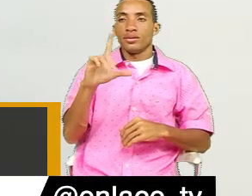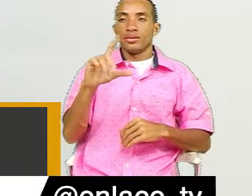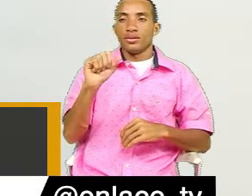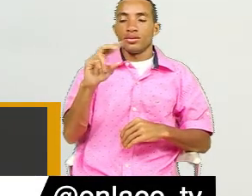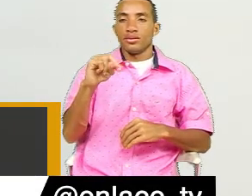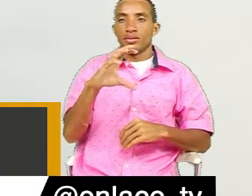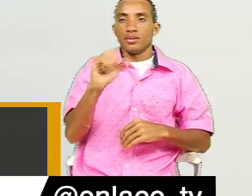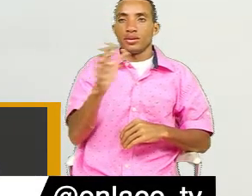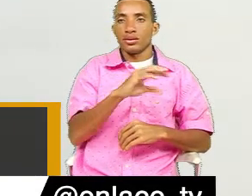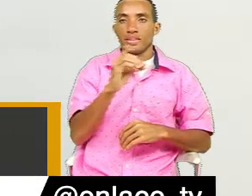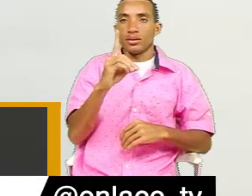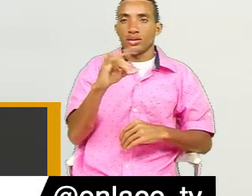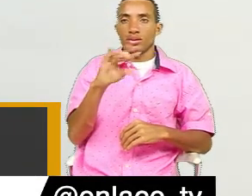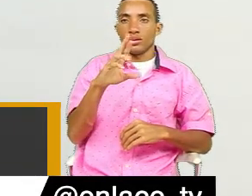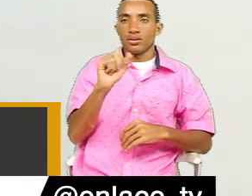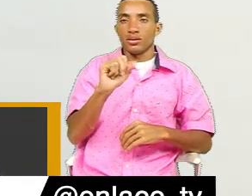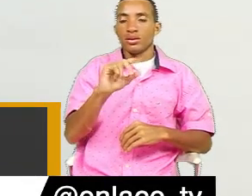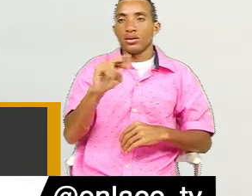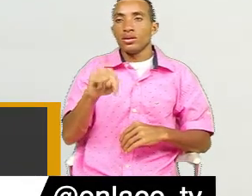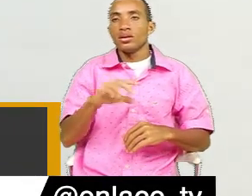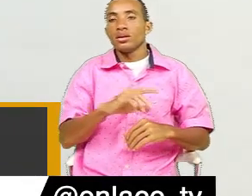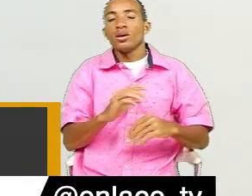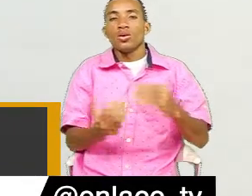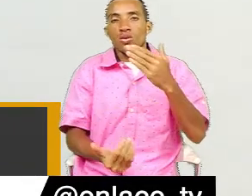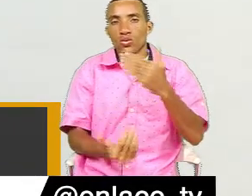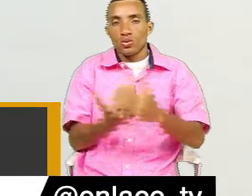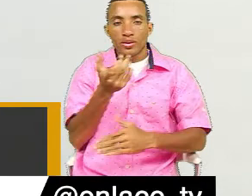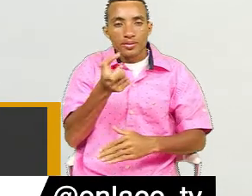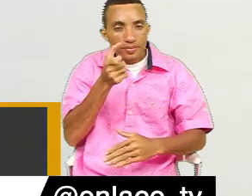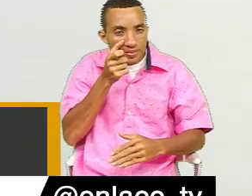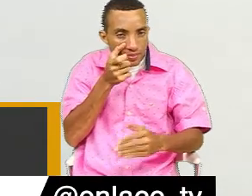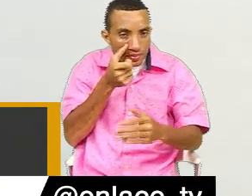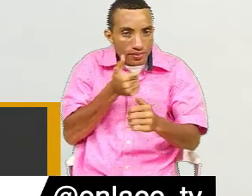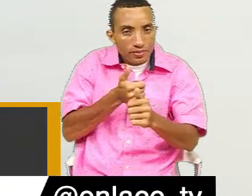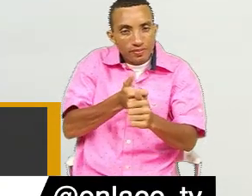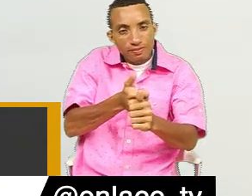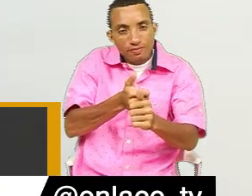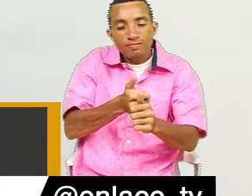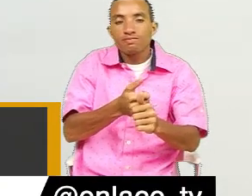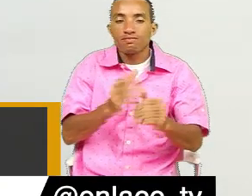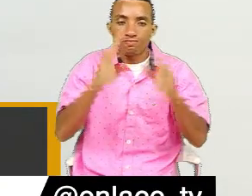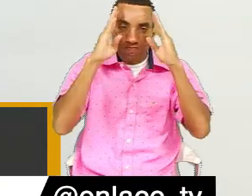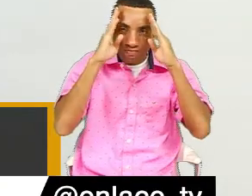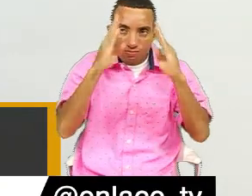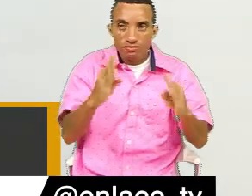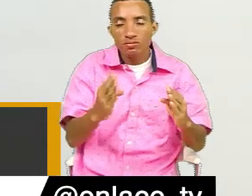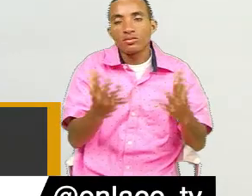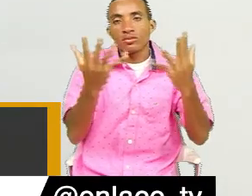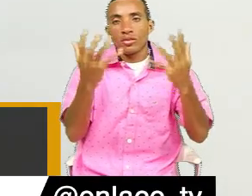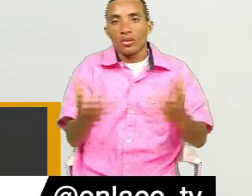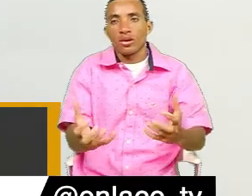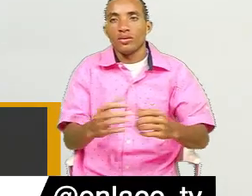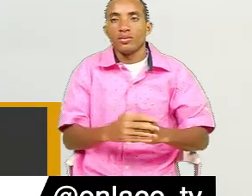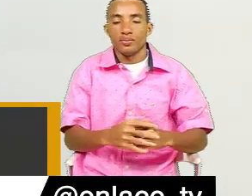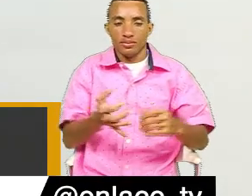nosotros pensamos crear una nueva veeduría, de hecho vamos a estar muy pendientes de esa obra porque creemos que las cosas se hagan bien